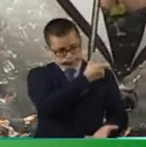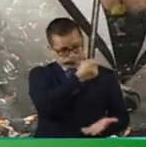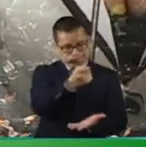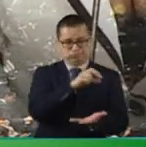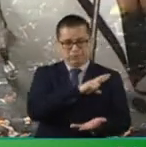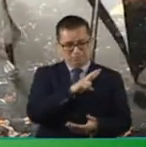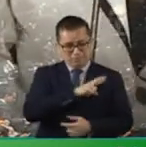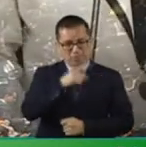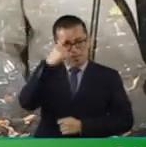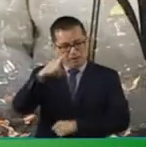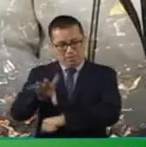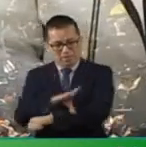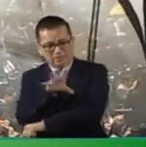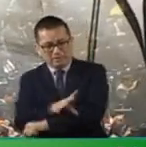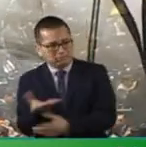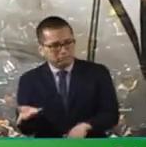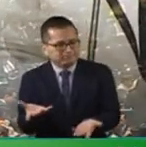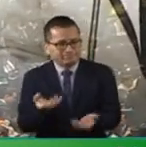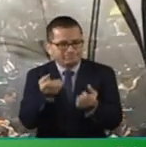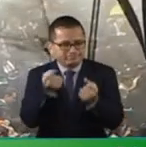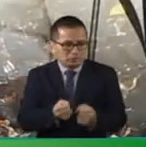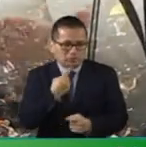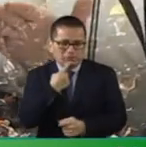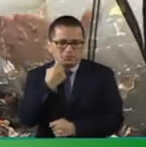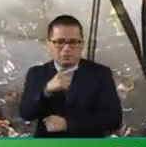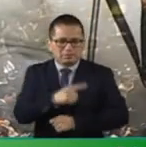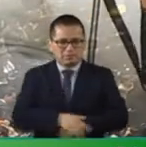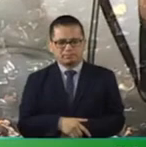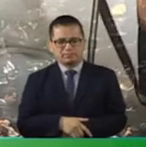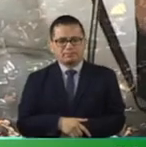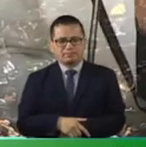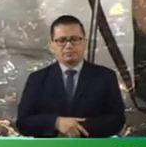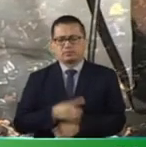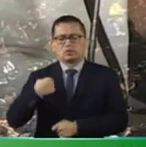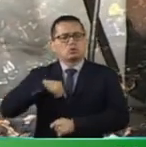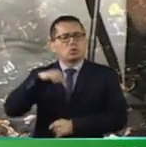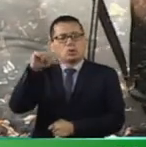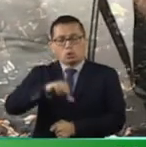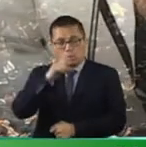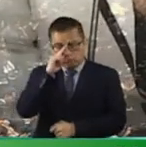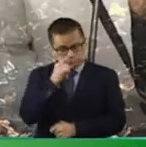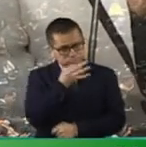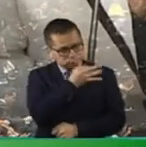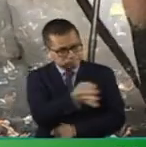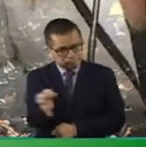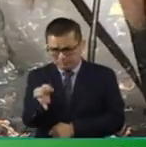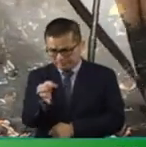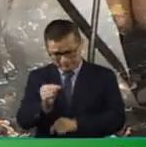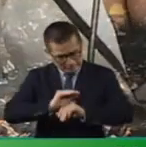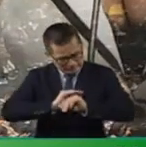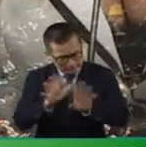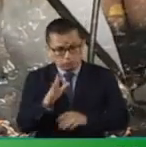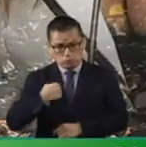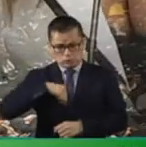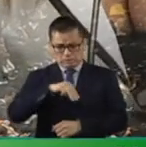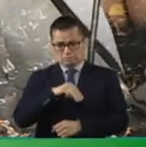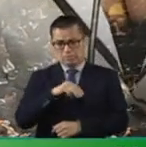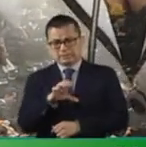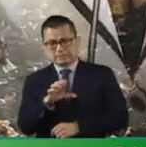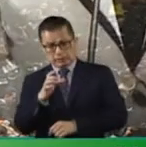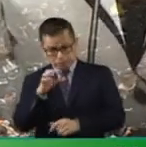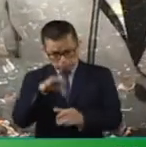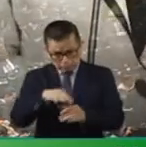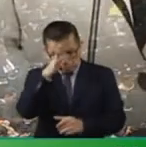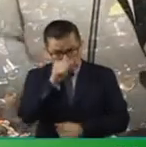eso hoy les decimos fuerte y claro, Movimiento Ciudadano no la va a acompañar, porque México necesita un país competitivo en